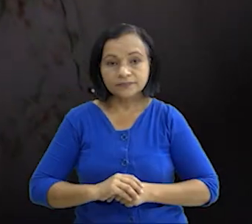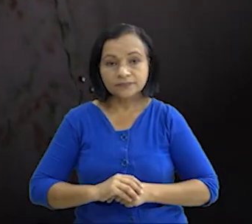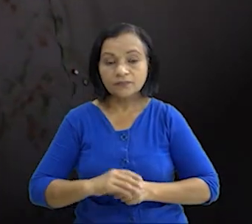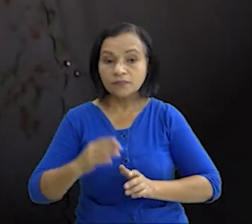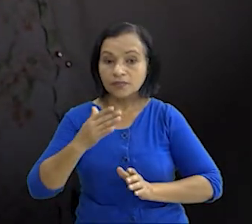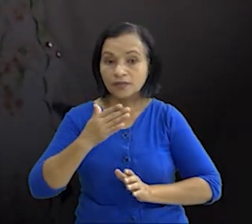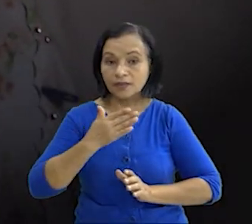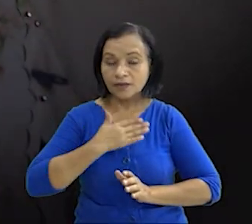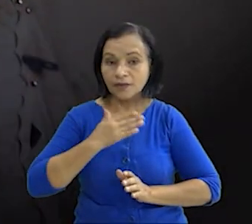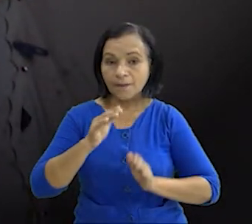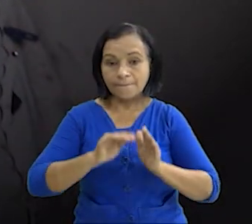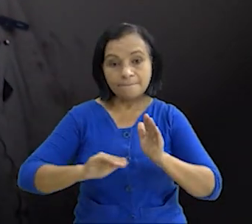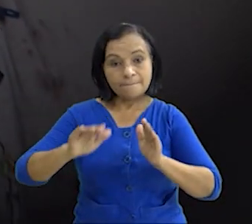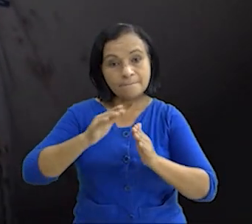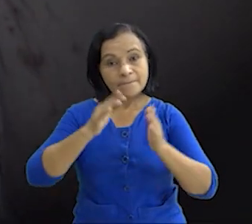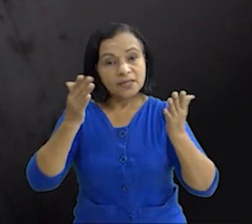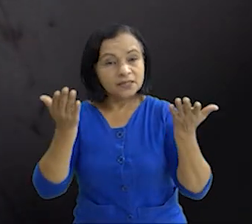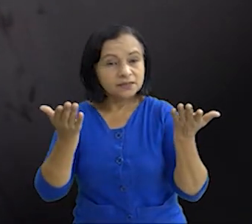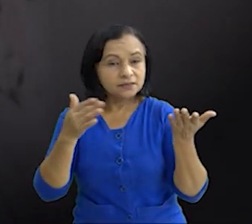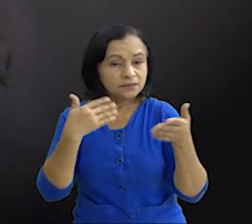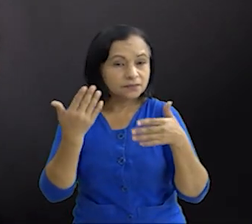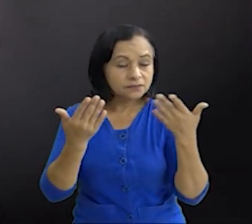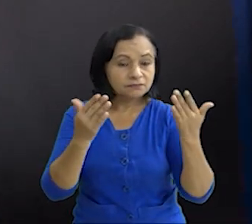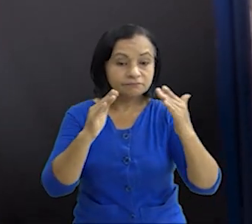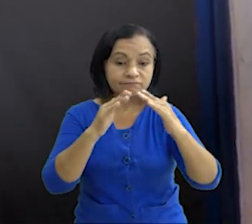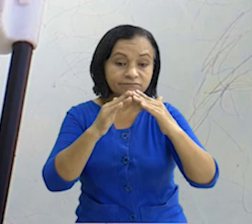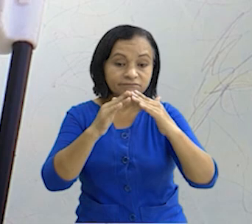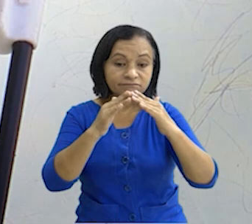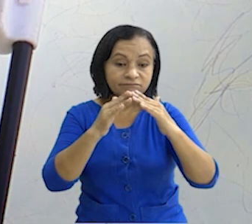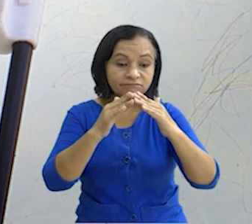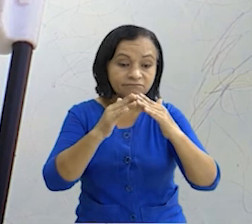La viuda, pues, más grande, digamos, fue, pues, la casa.